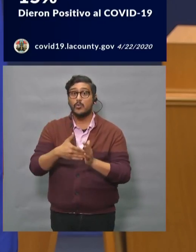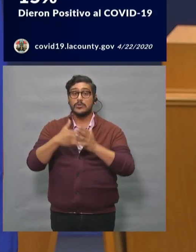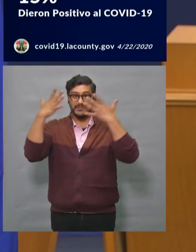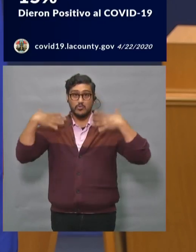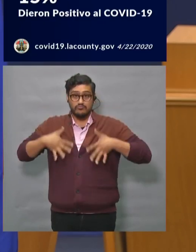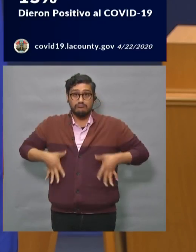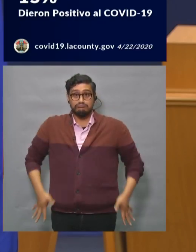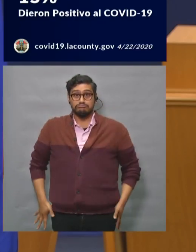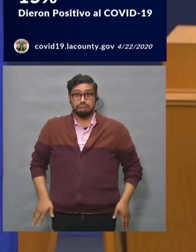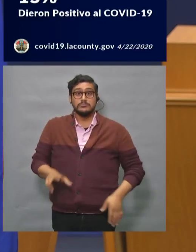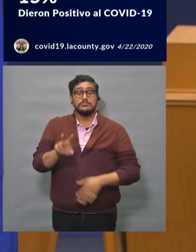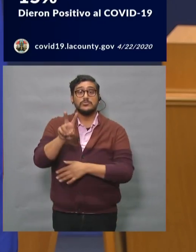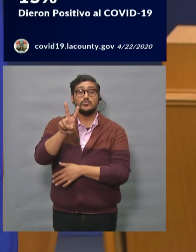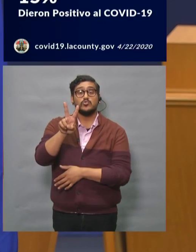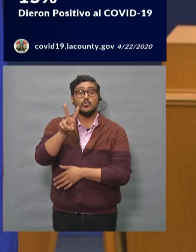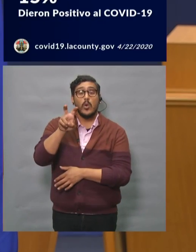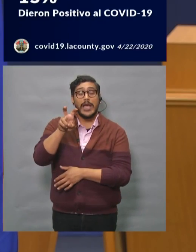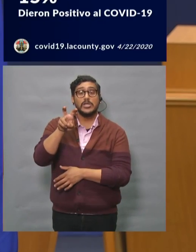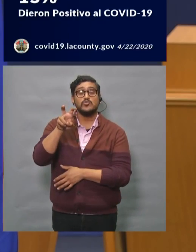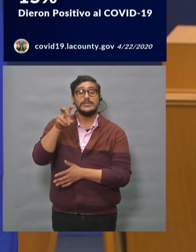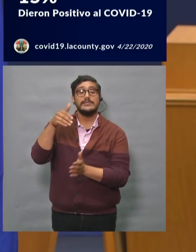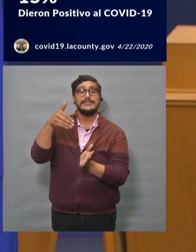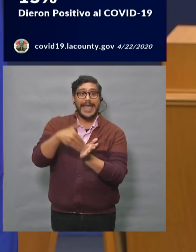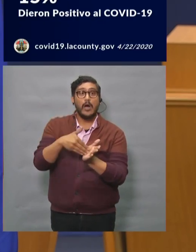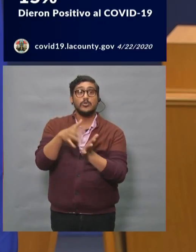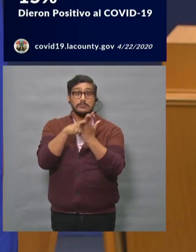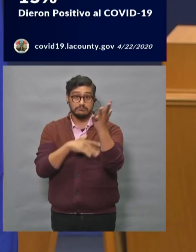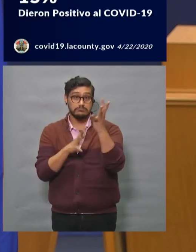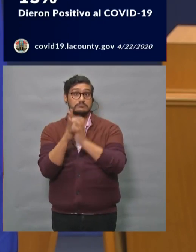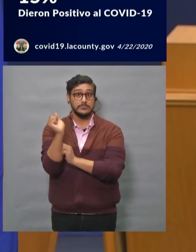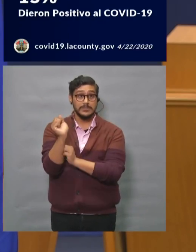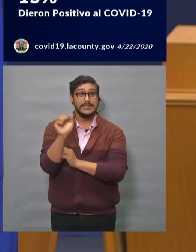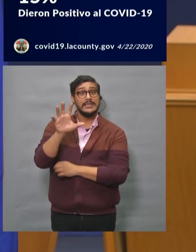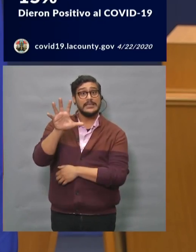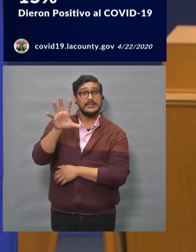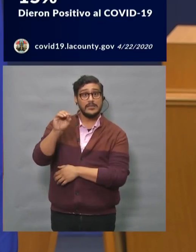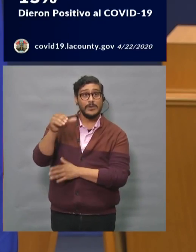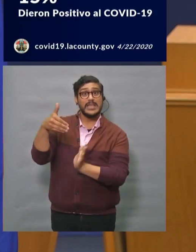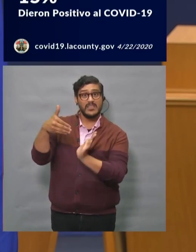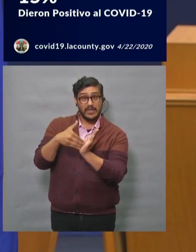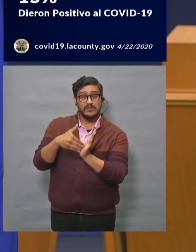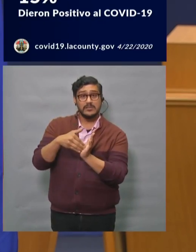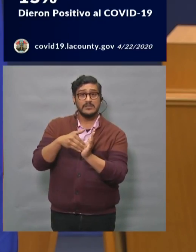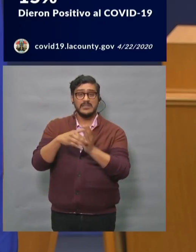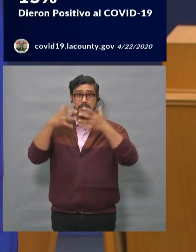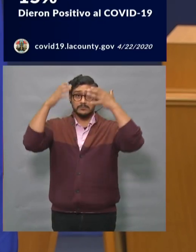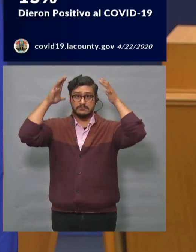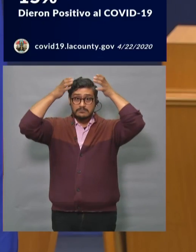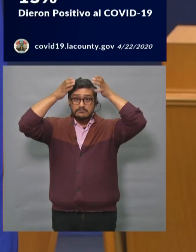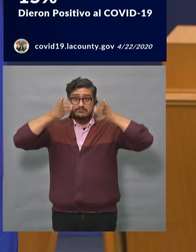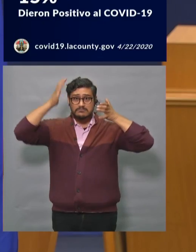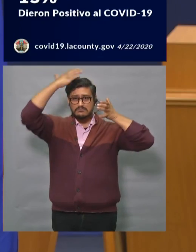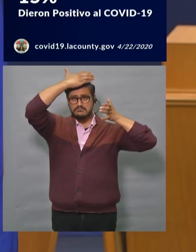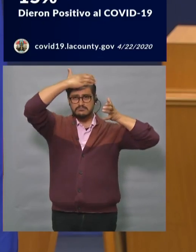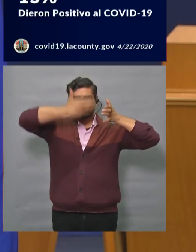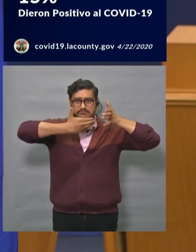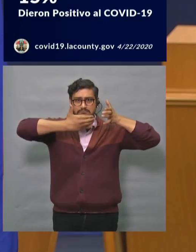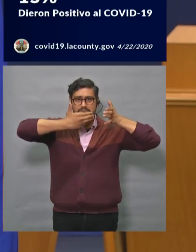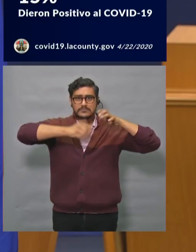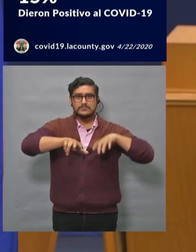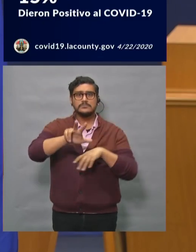200,000 guantes, 50,000 protecciones faciales llamadas face shields, en más de